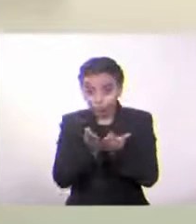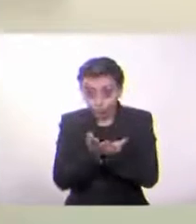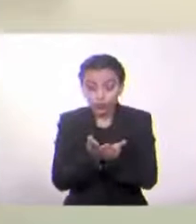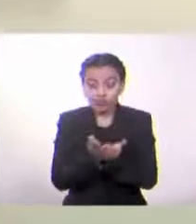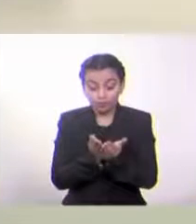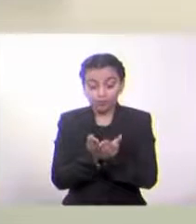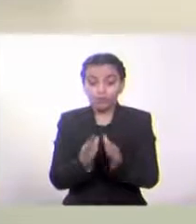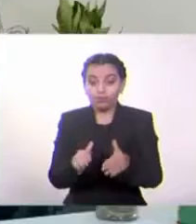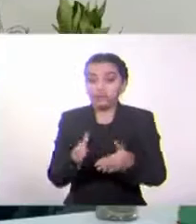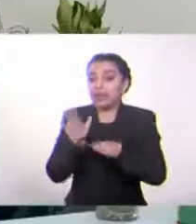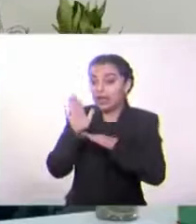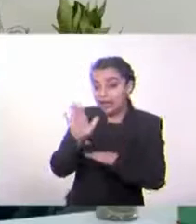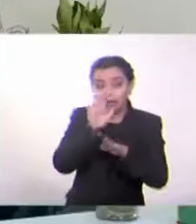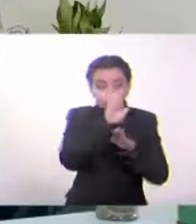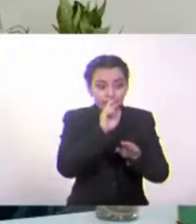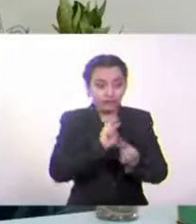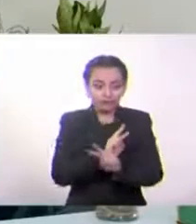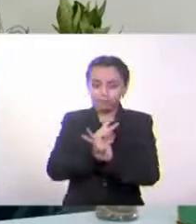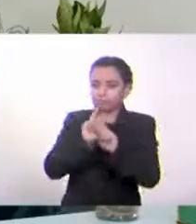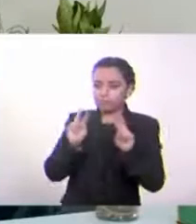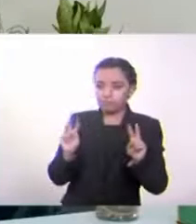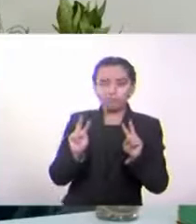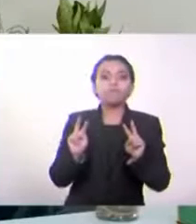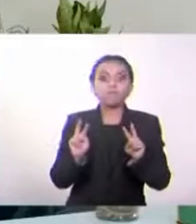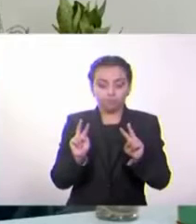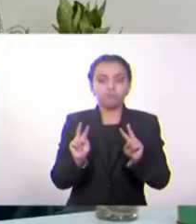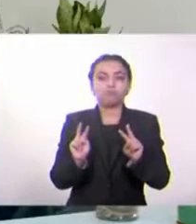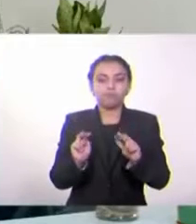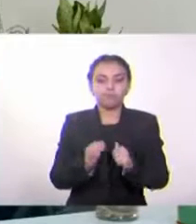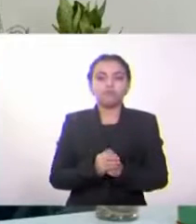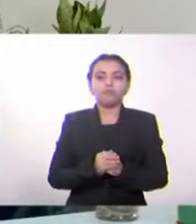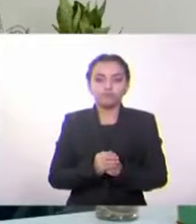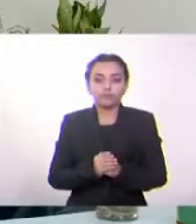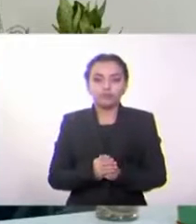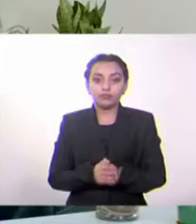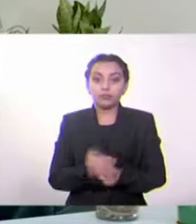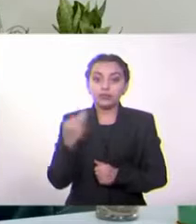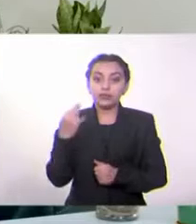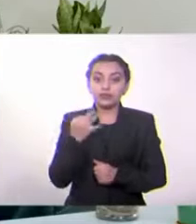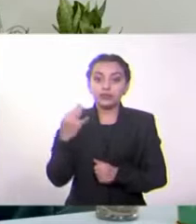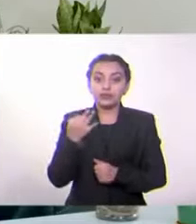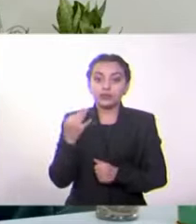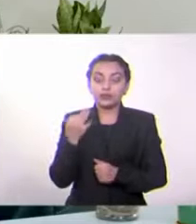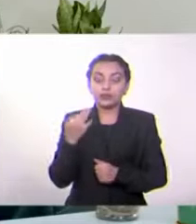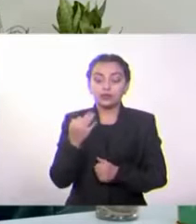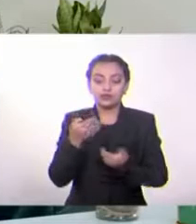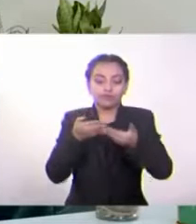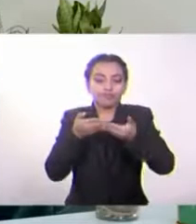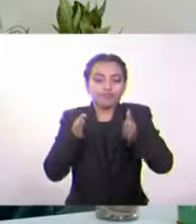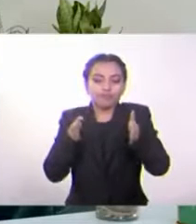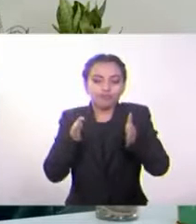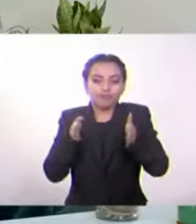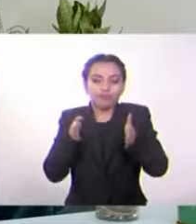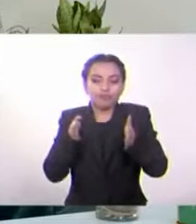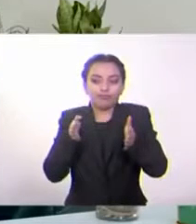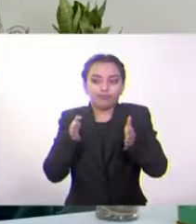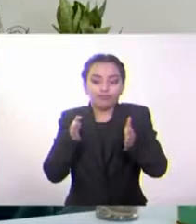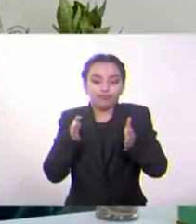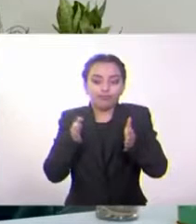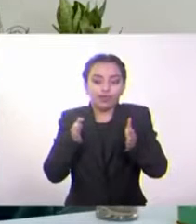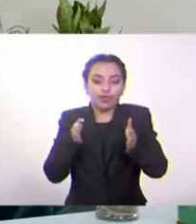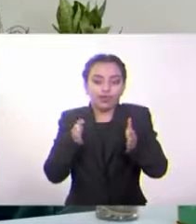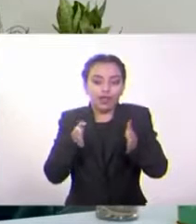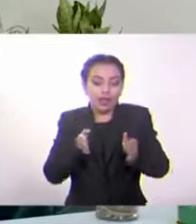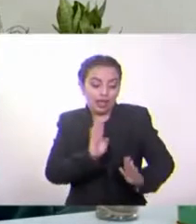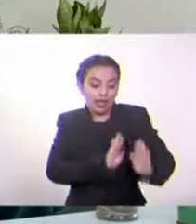una cultura de paz. Ahora es necesario que hagamos una diferenciación entre la leyenda y el mito. ¿Por